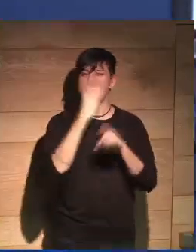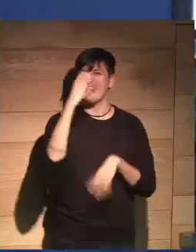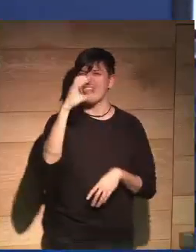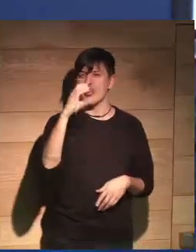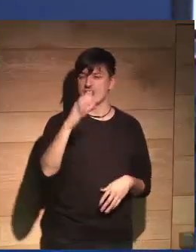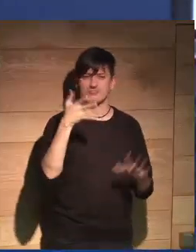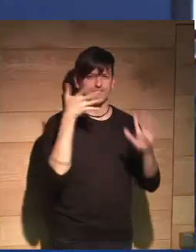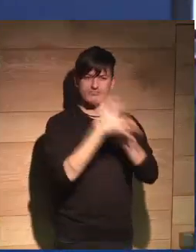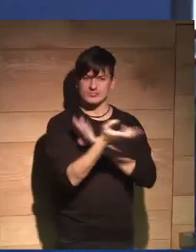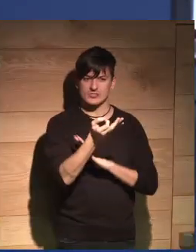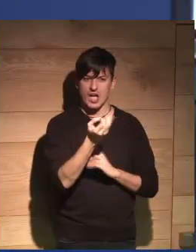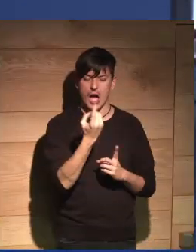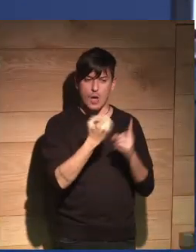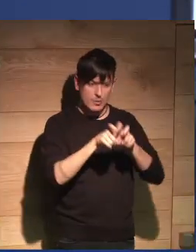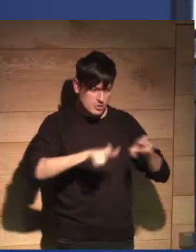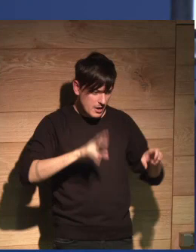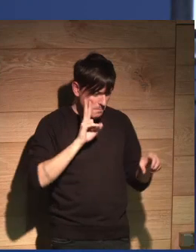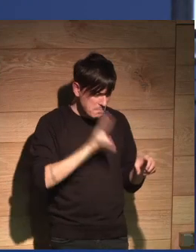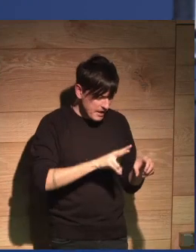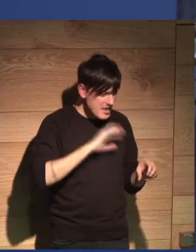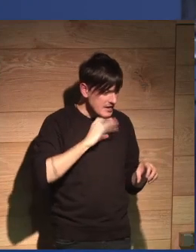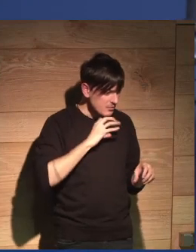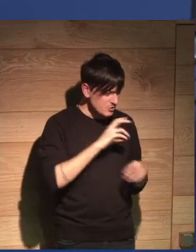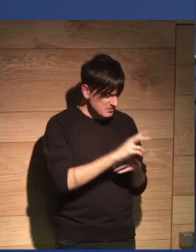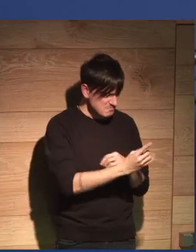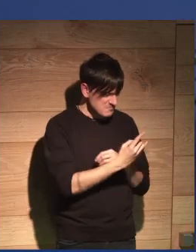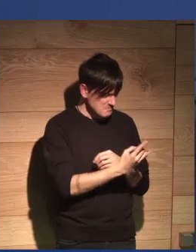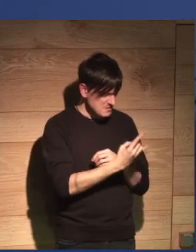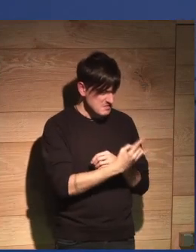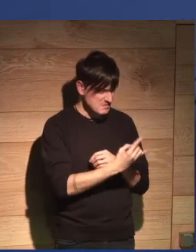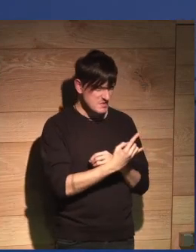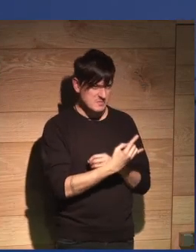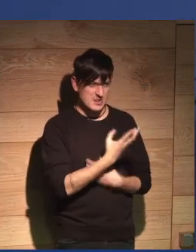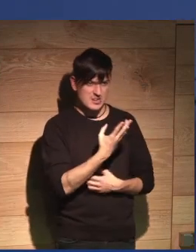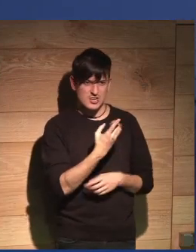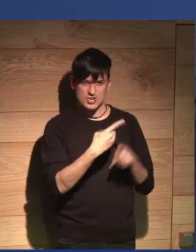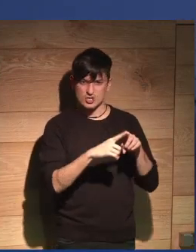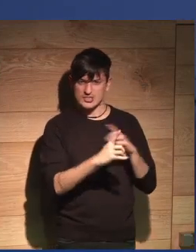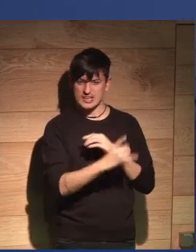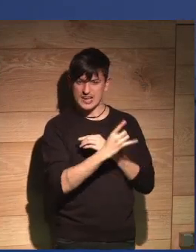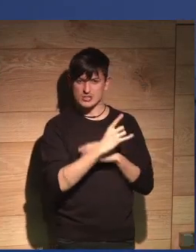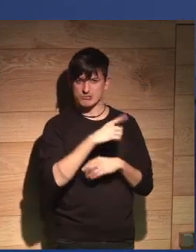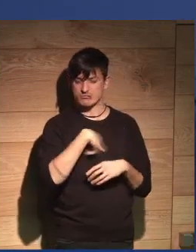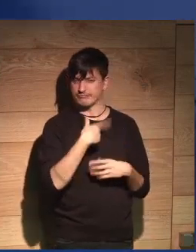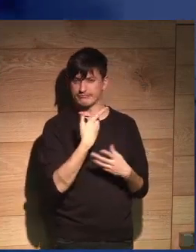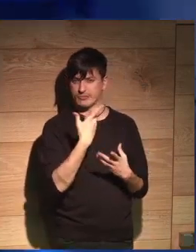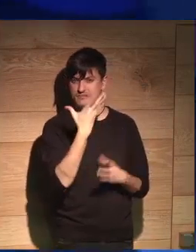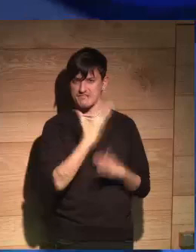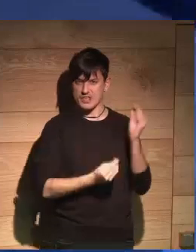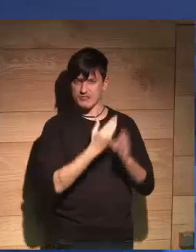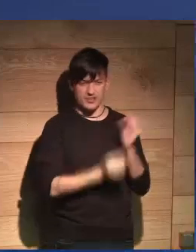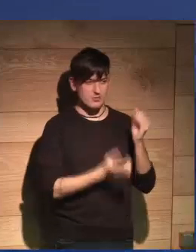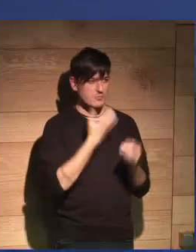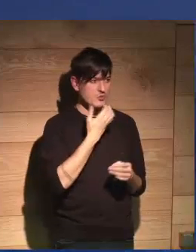Hay gente que en una simple remolacha nos engaña continuamente, y hay fraudes en los que todos caemos muy a diario, que se basan, como